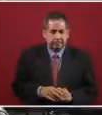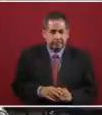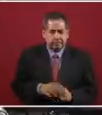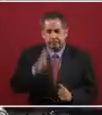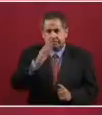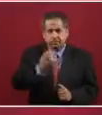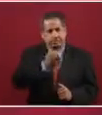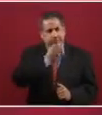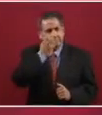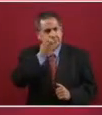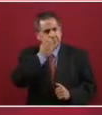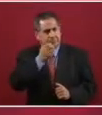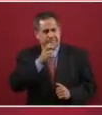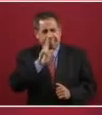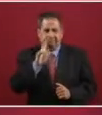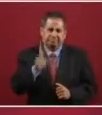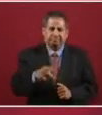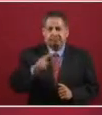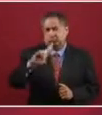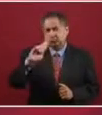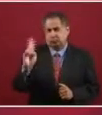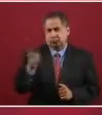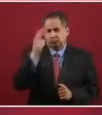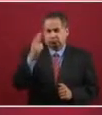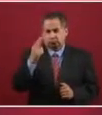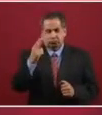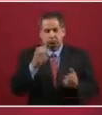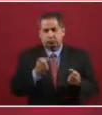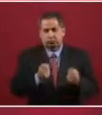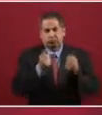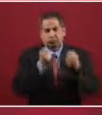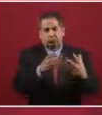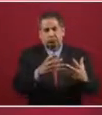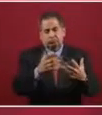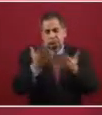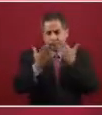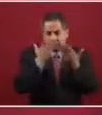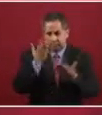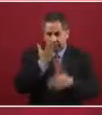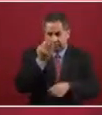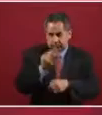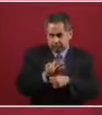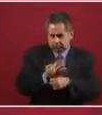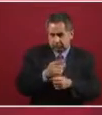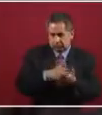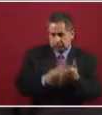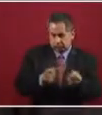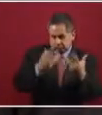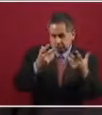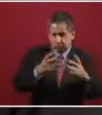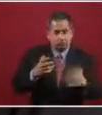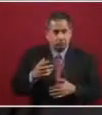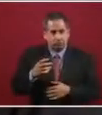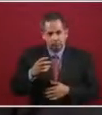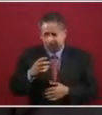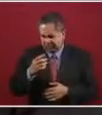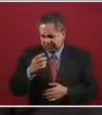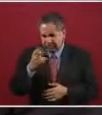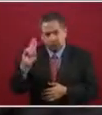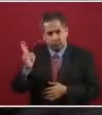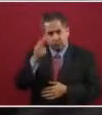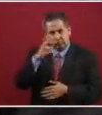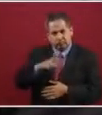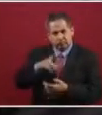escuela superior como la UNAM, me refiero en cuanto al número de estudiantes, porque la UNAM tiene como 300